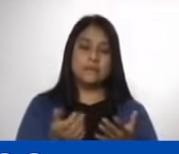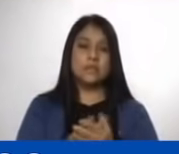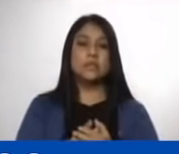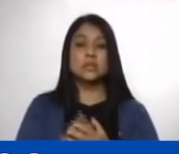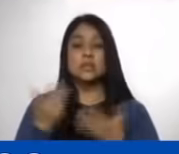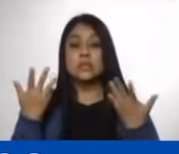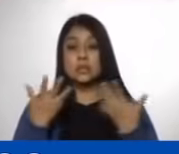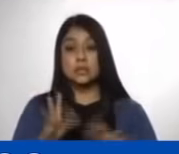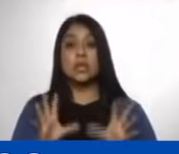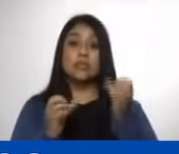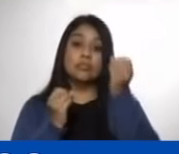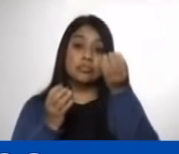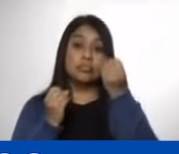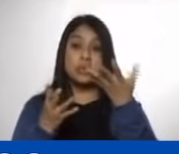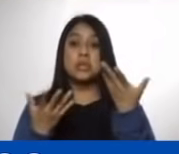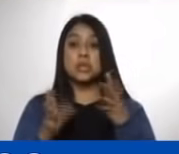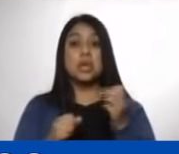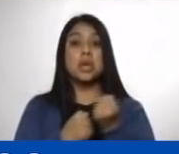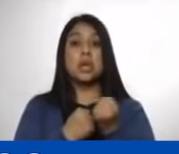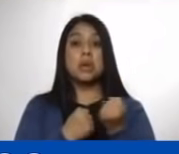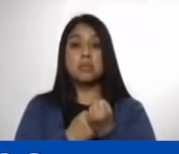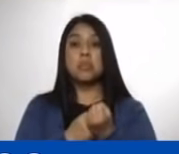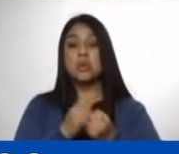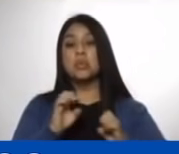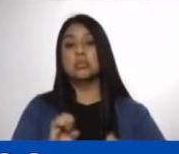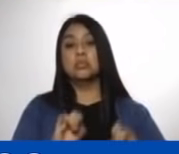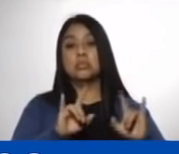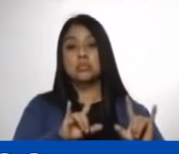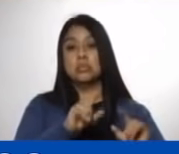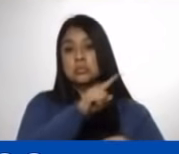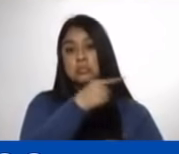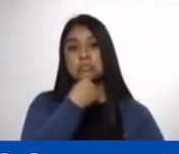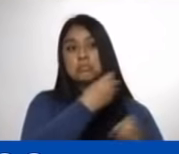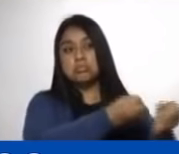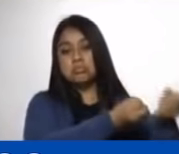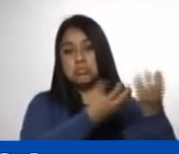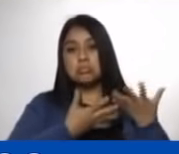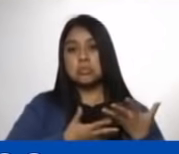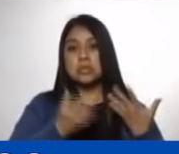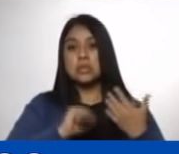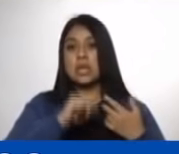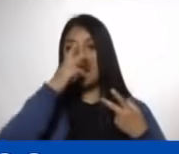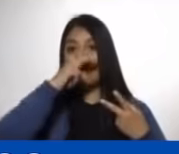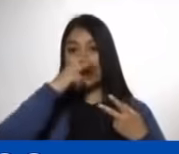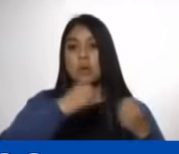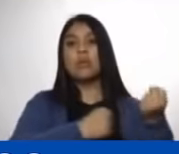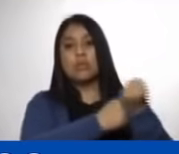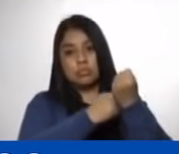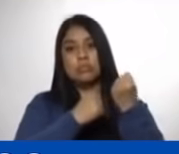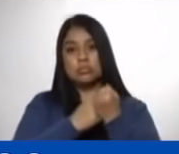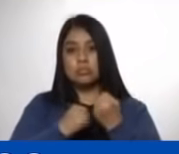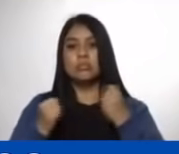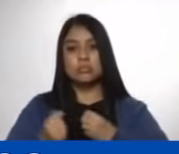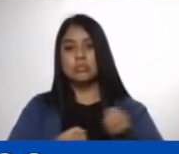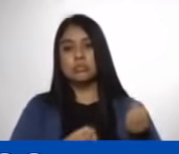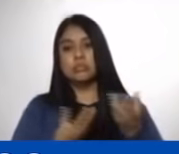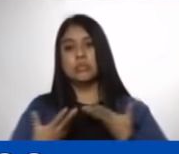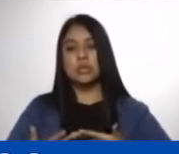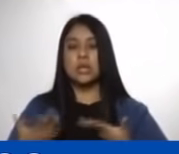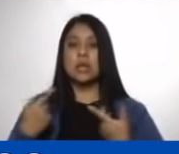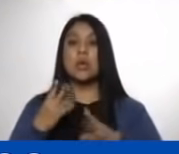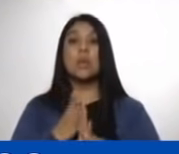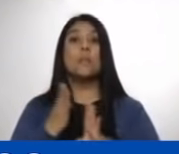recibido manifestaciones de apoyo ya del gobierno de los Estados Unidos y del gobierno de México, quien nos está apoyando también con